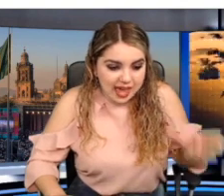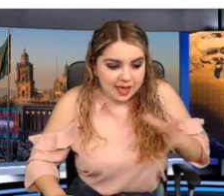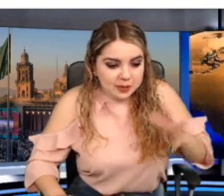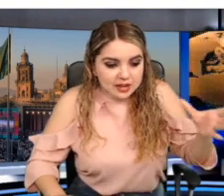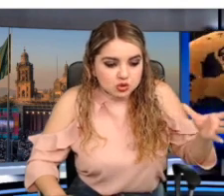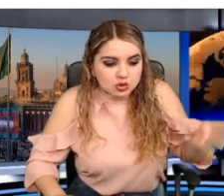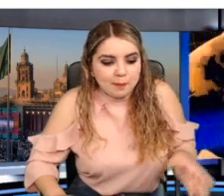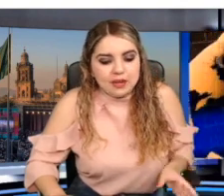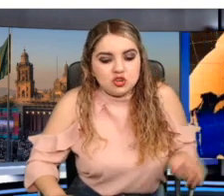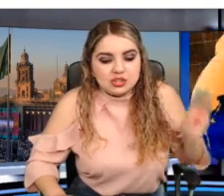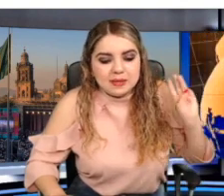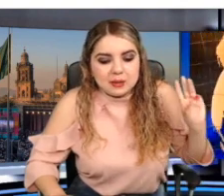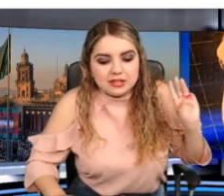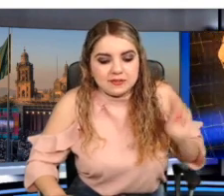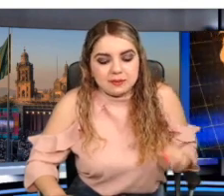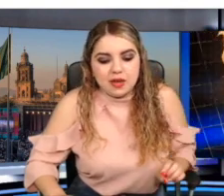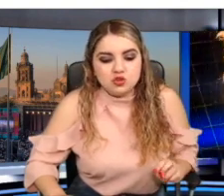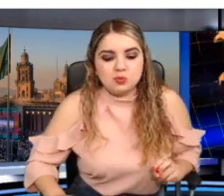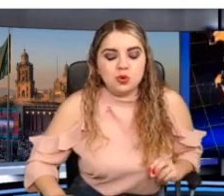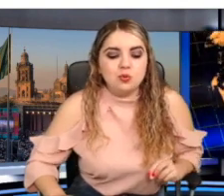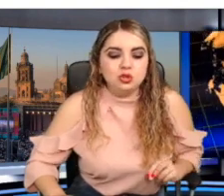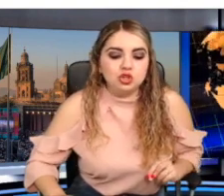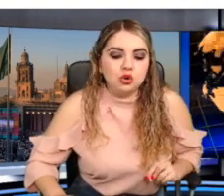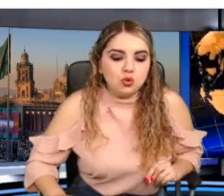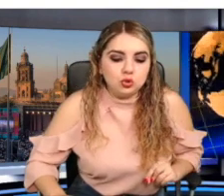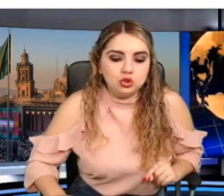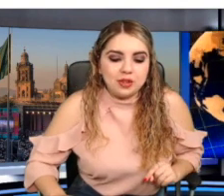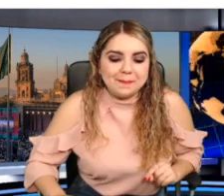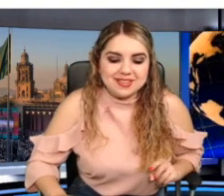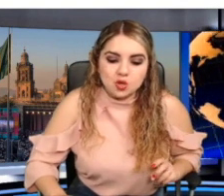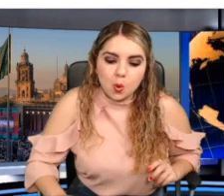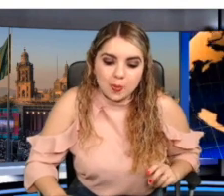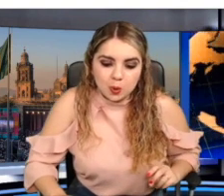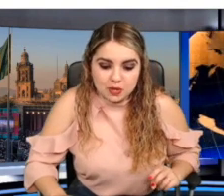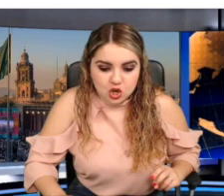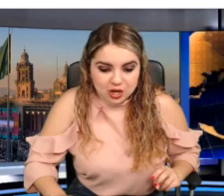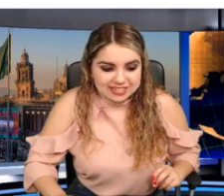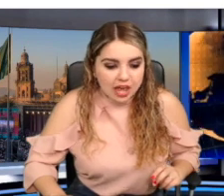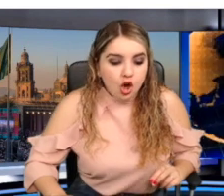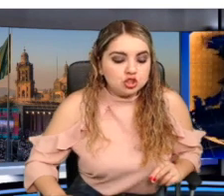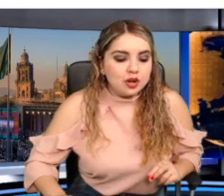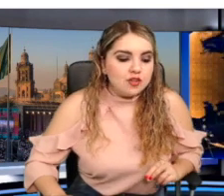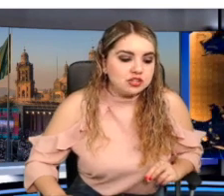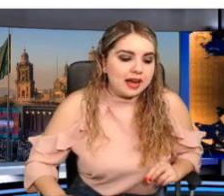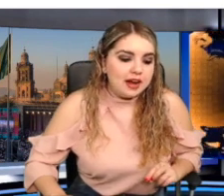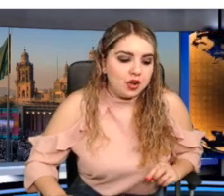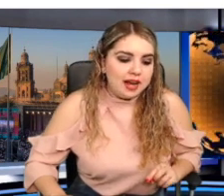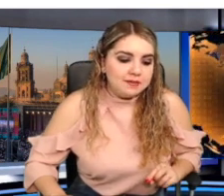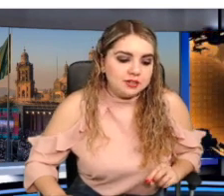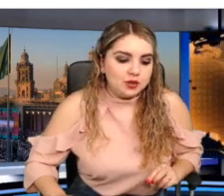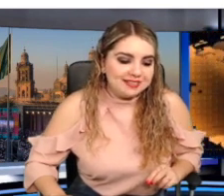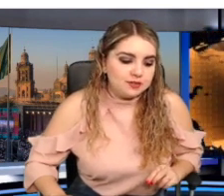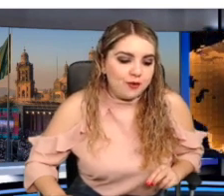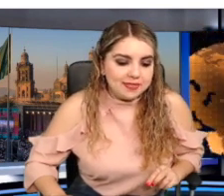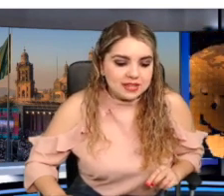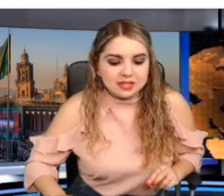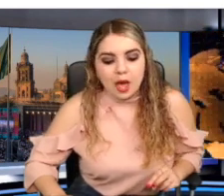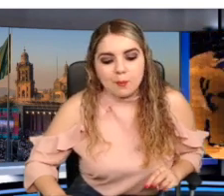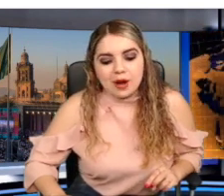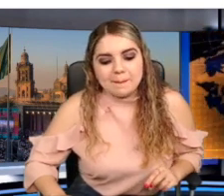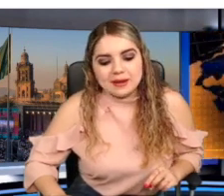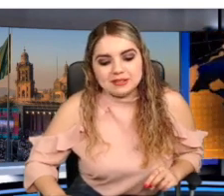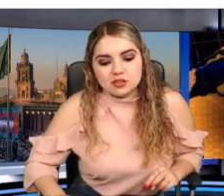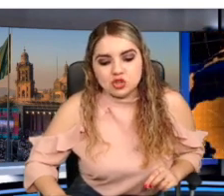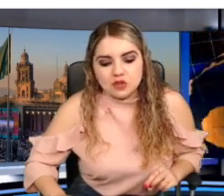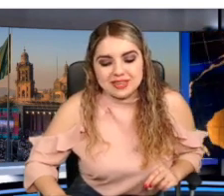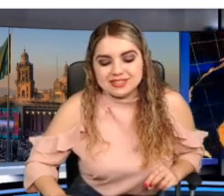sociales. Entre esos convenios hay 3 firmados por un monto en conjunto de más de 4 millones, otorgados a Jairo Caleb Cifuentes y Fuentes